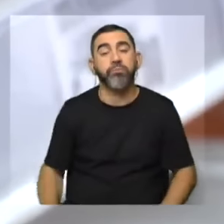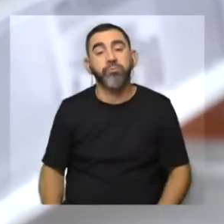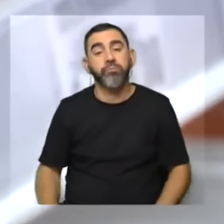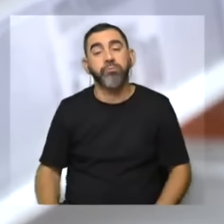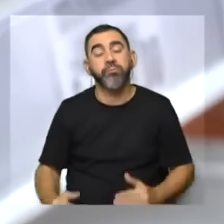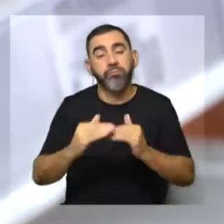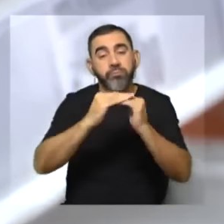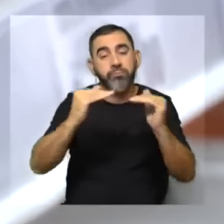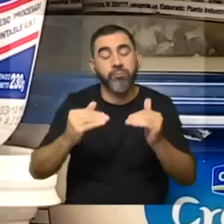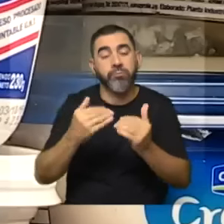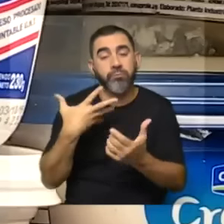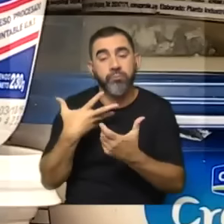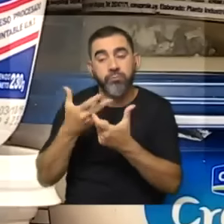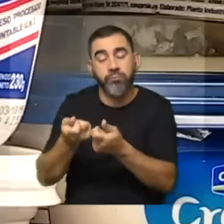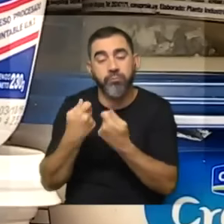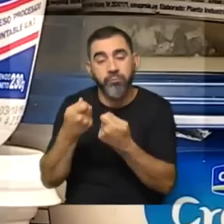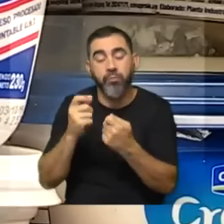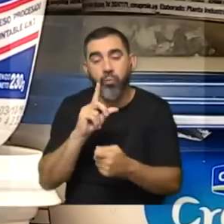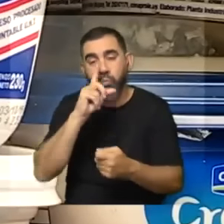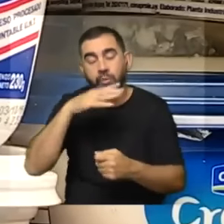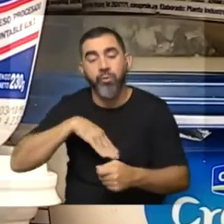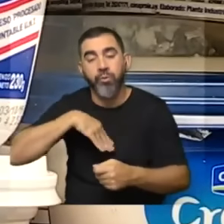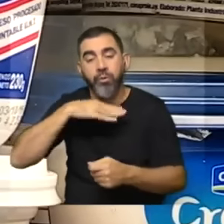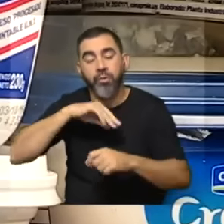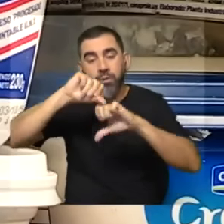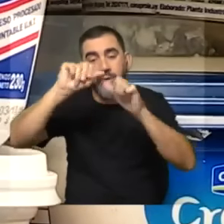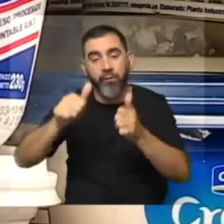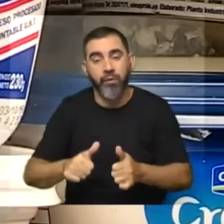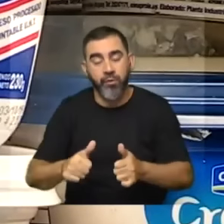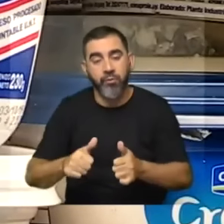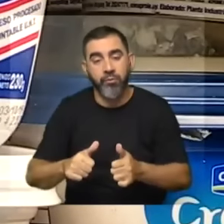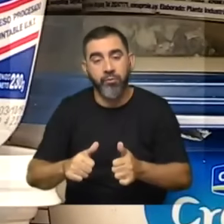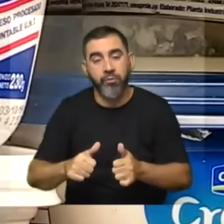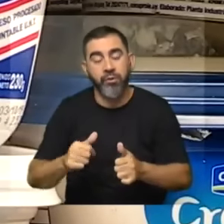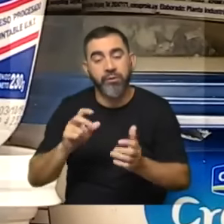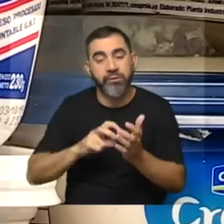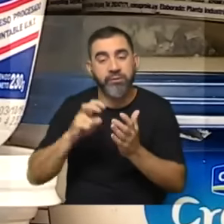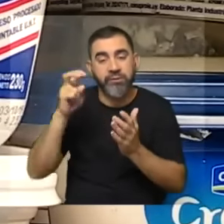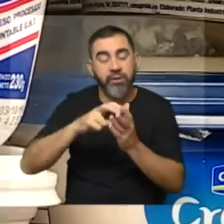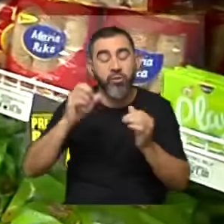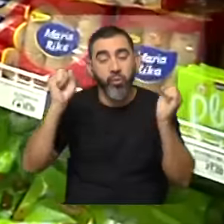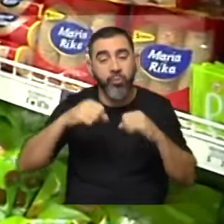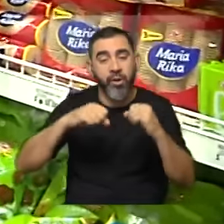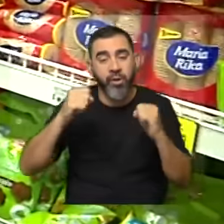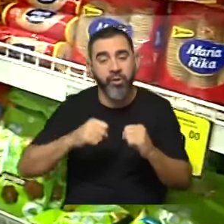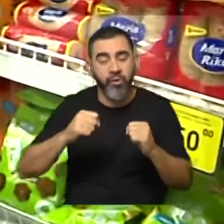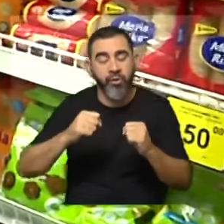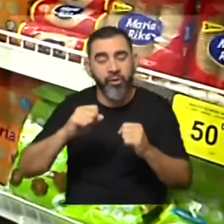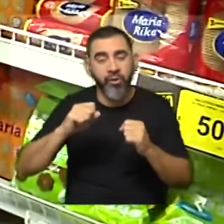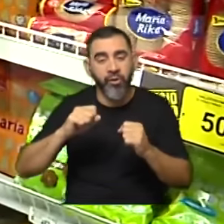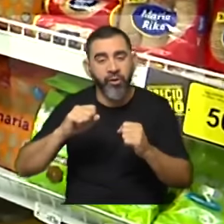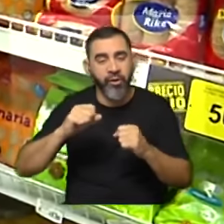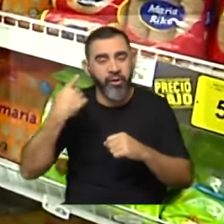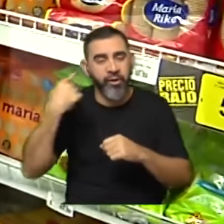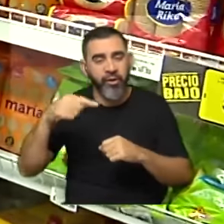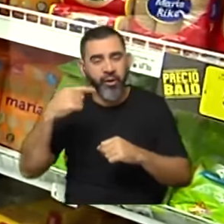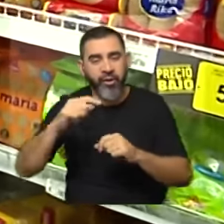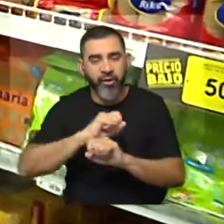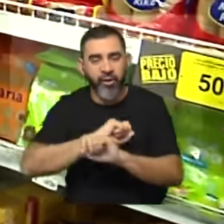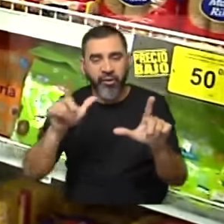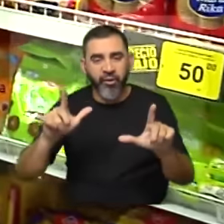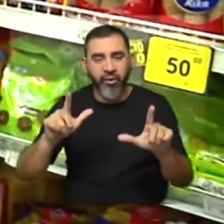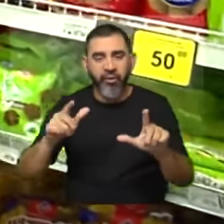estabilidad en el consumo de Montevideo canelones y Maldonado la región comprendida entre salto y paisandú es donde las variaciones son más negativas